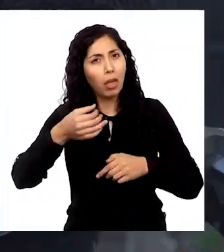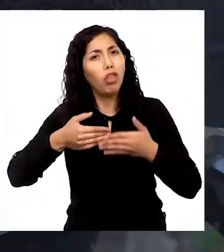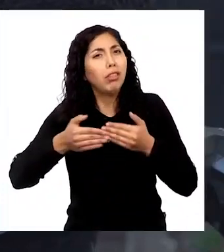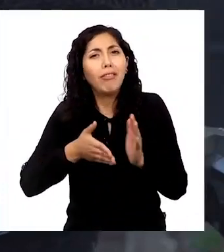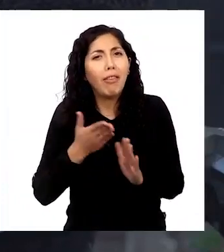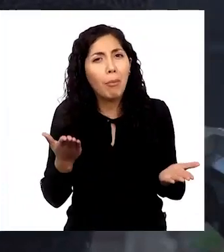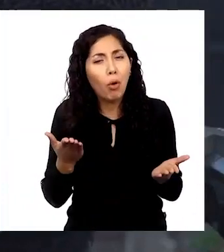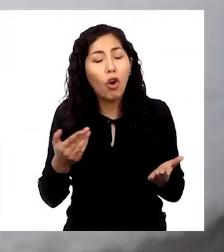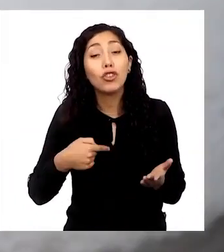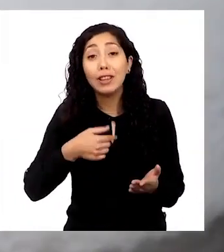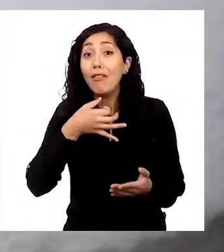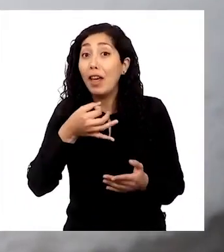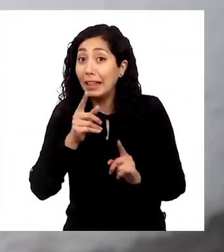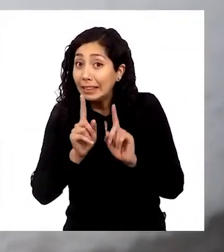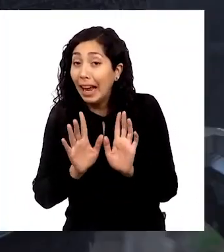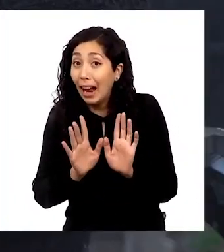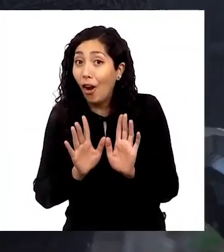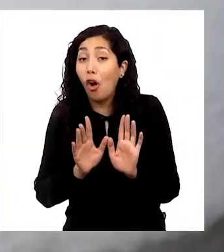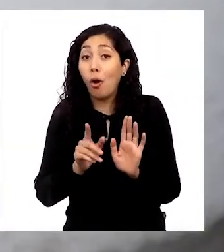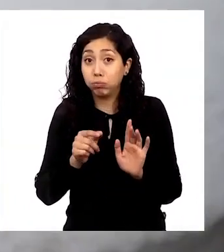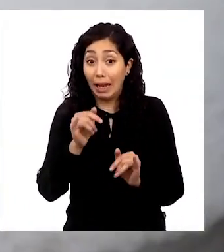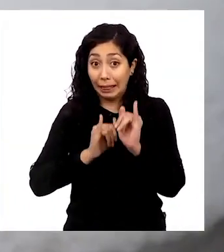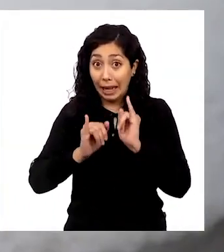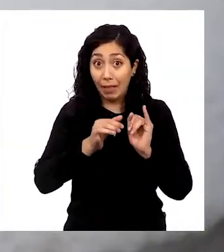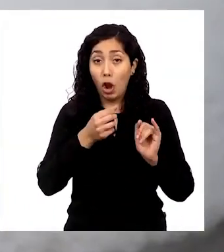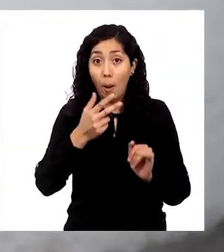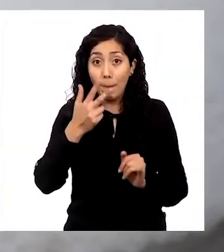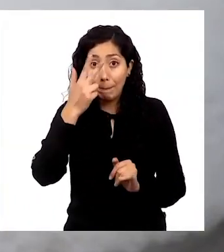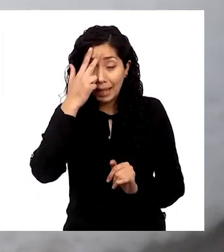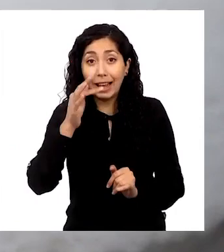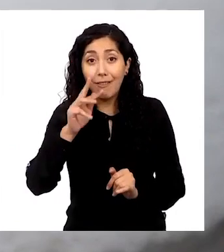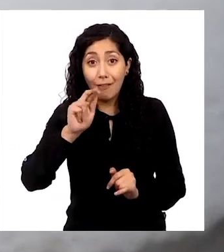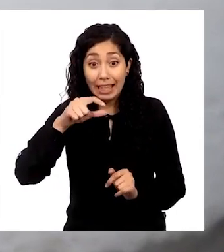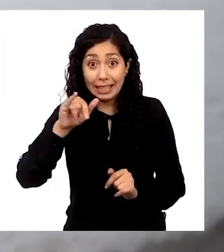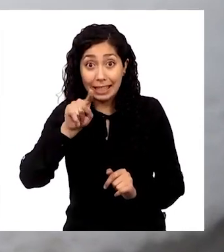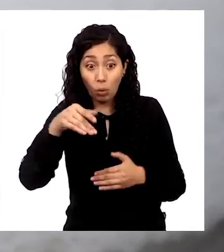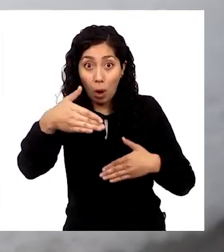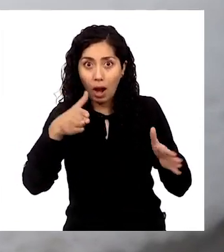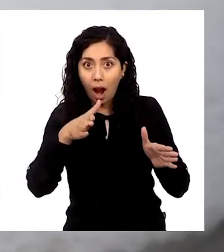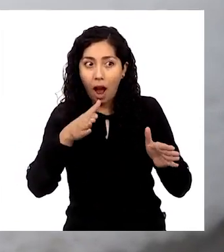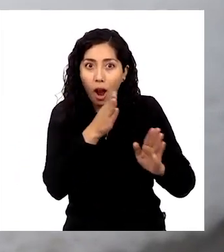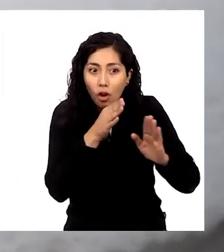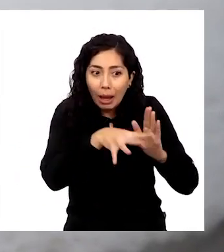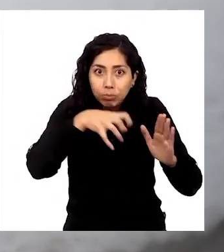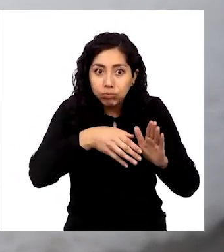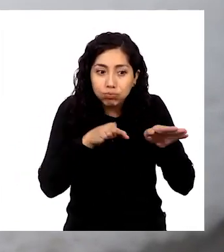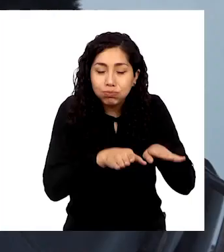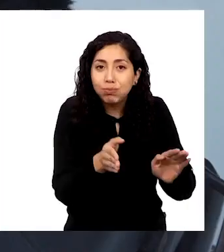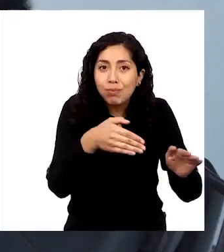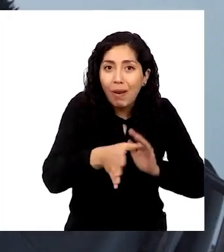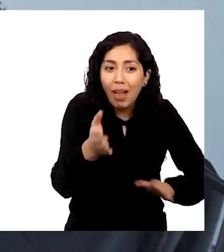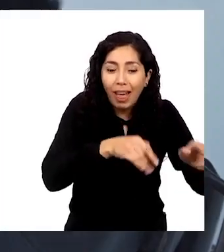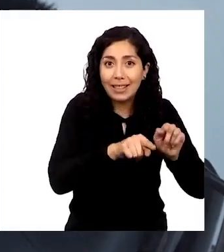¿Ahora me vas a decir a dónde vamos? Te voy a dar una pista. ¡Ya! Según Wikipedia, el pirata Francis Drake dejó enterrado un tesoro en ese